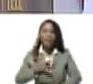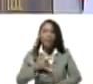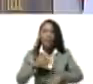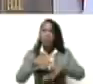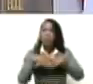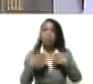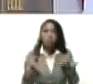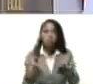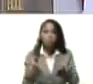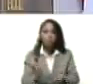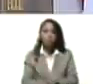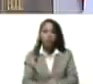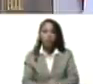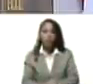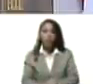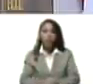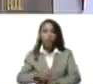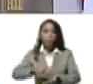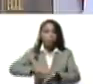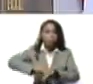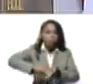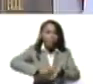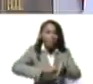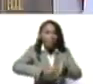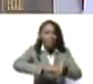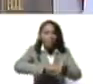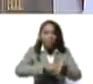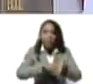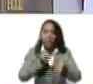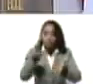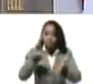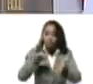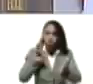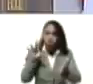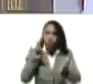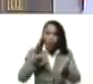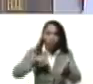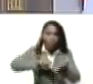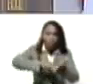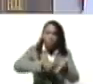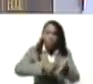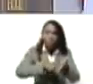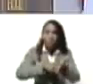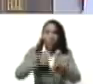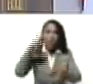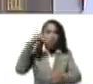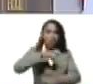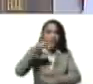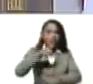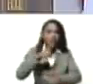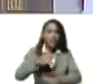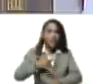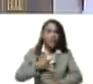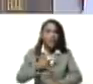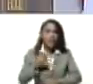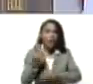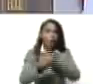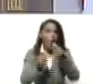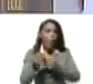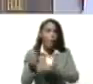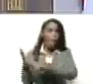muy puntuales y deben ser tomadas en cuenta por ministra de finanzas doctora del cje rodríguez